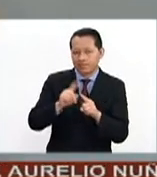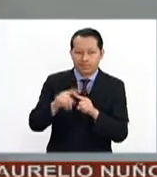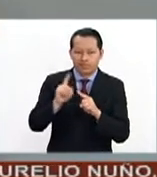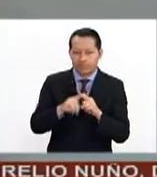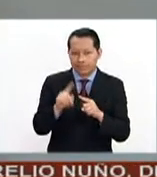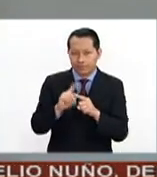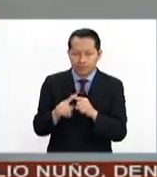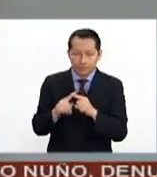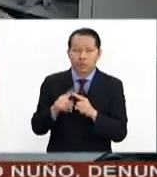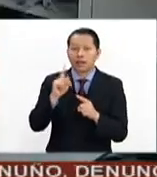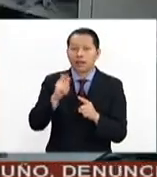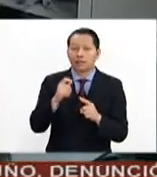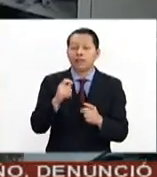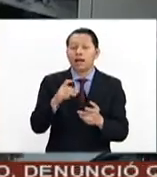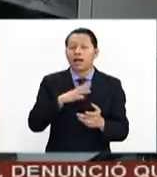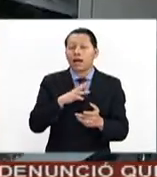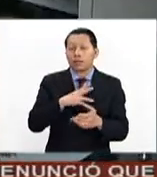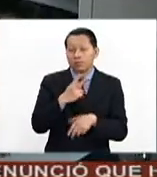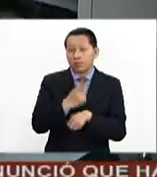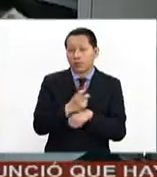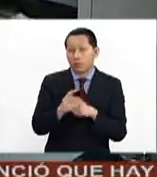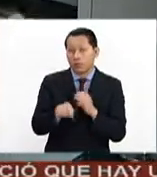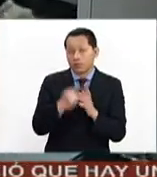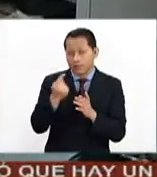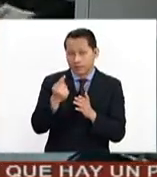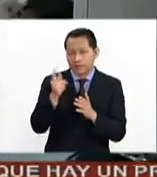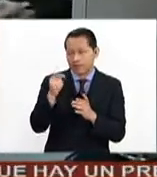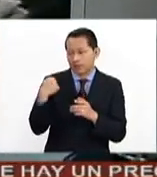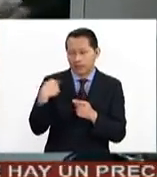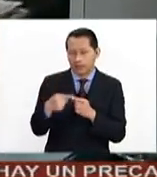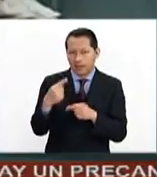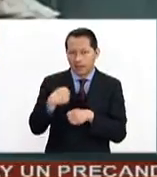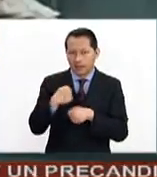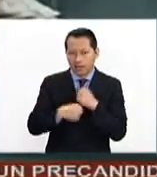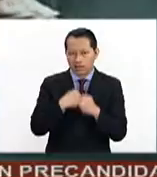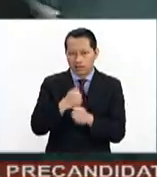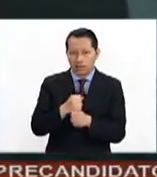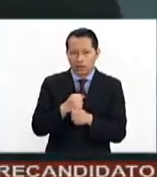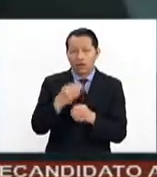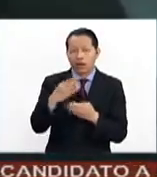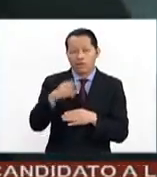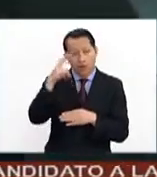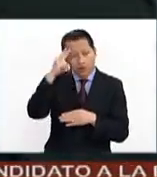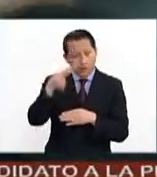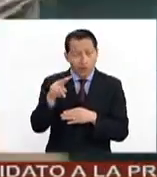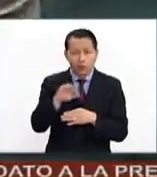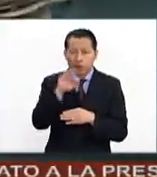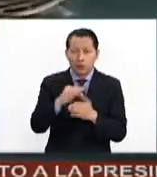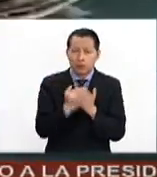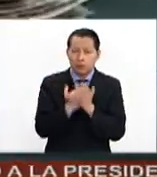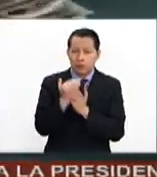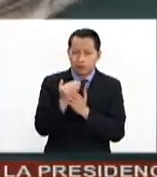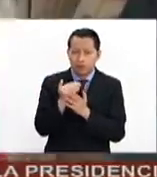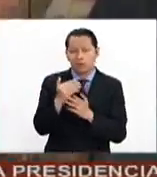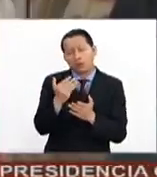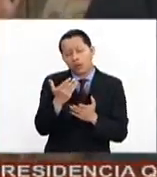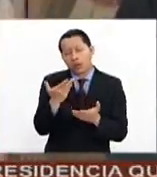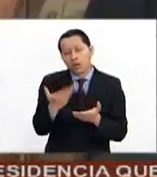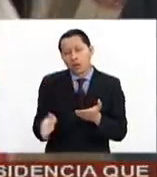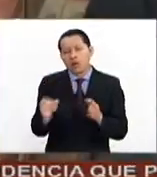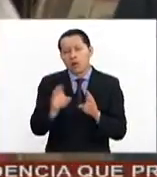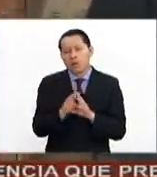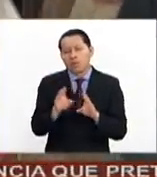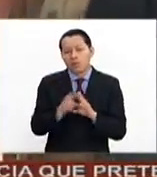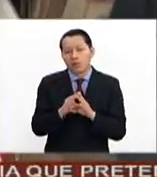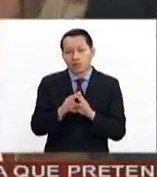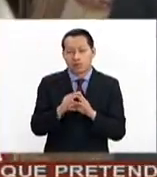trata de la segunda vez en lo que va del año en que el Banco de México sube su tasa de referencia, aunque en esta ocasión el alza